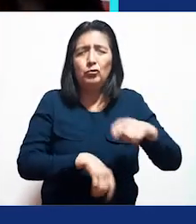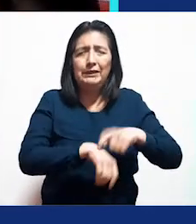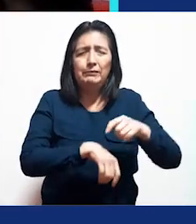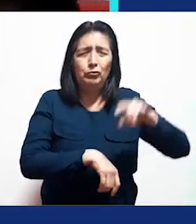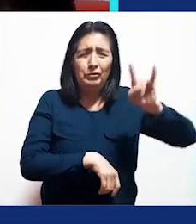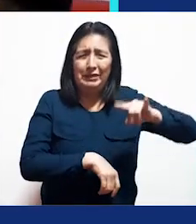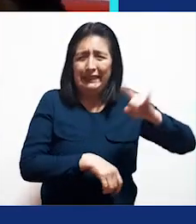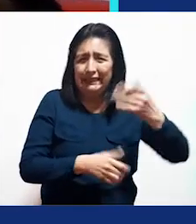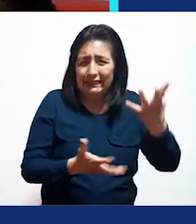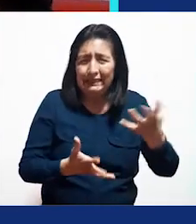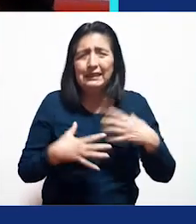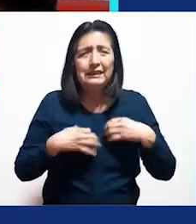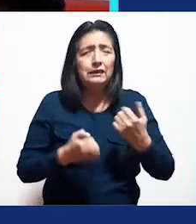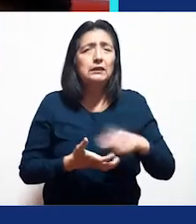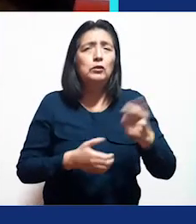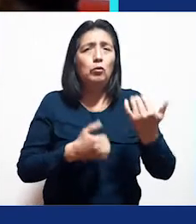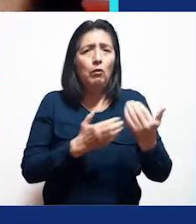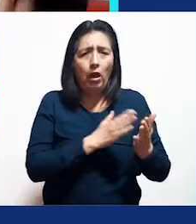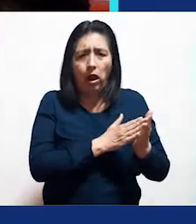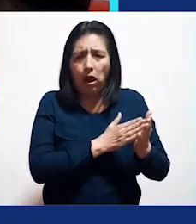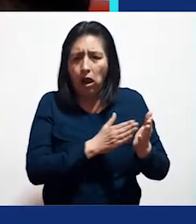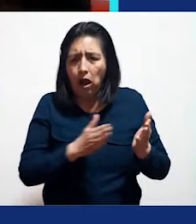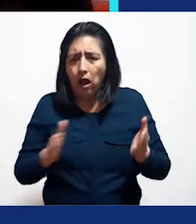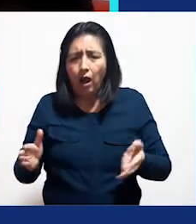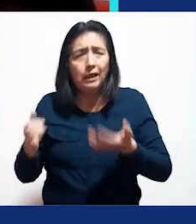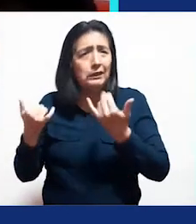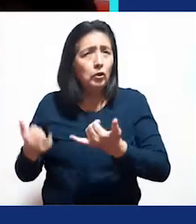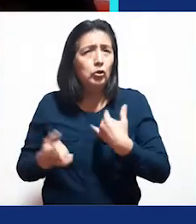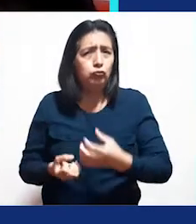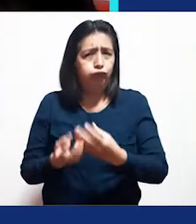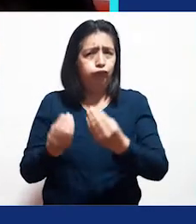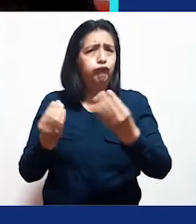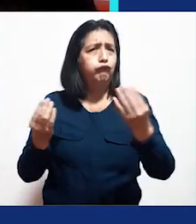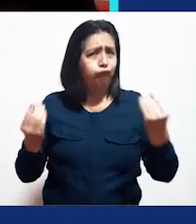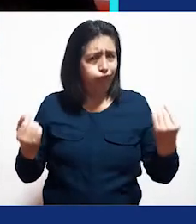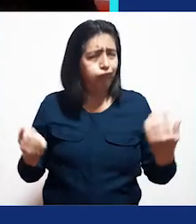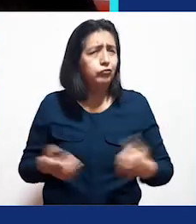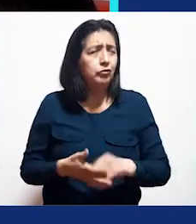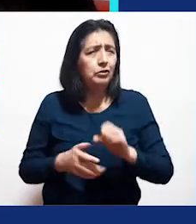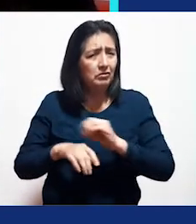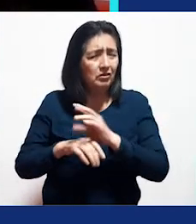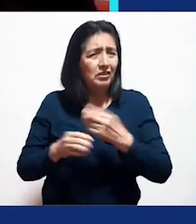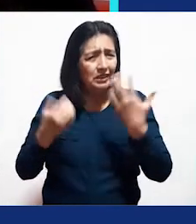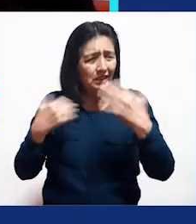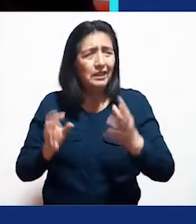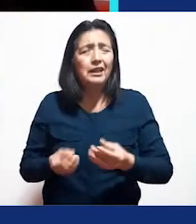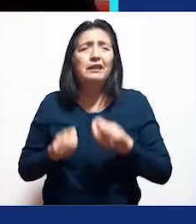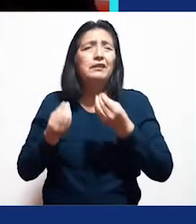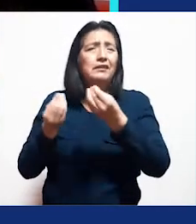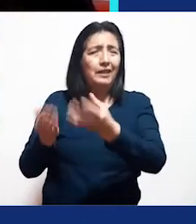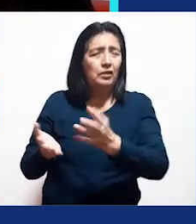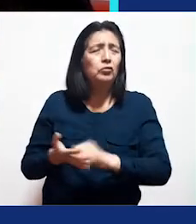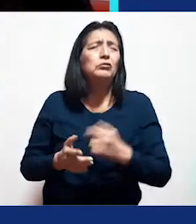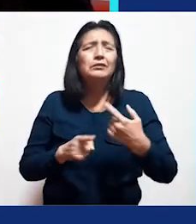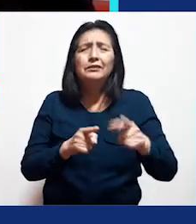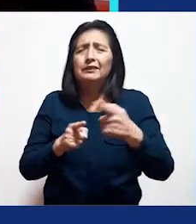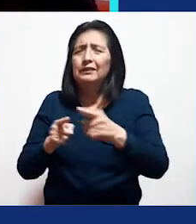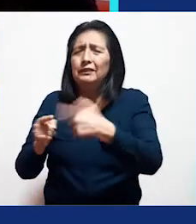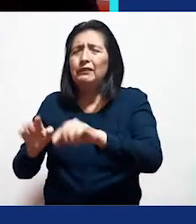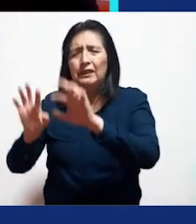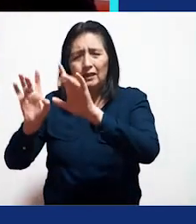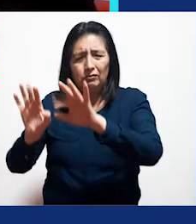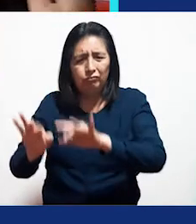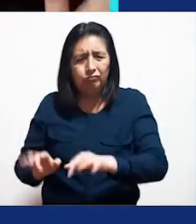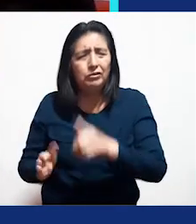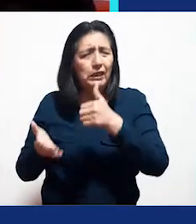sanitaria hasta la fecha. Es un número bastante importante, ¿no?, que se ha alcanzado a través de diversos